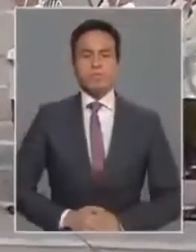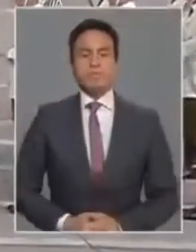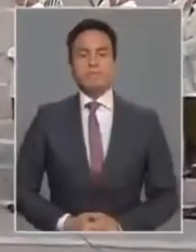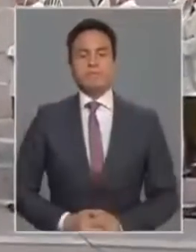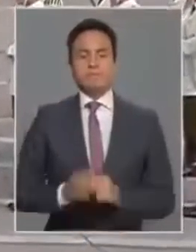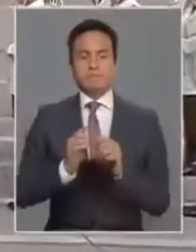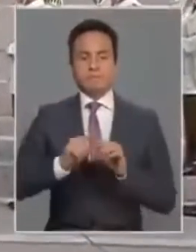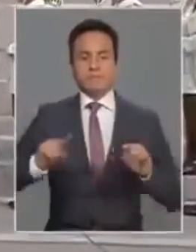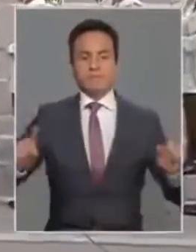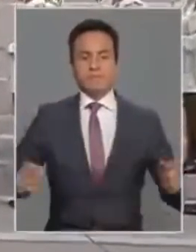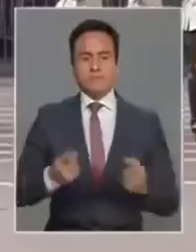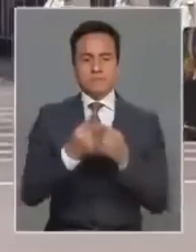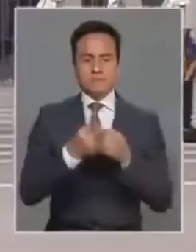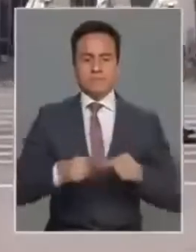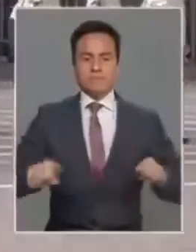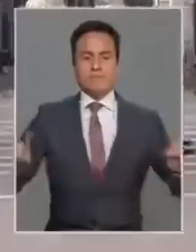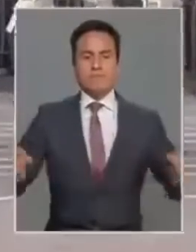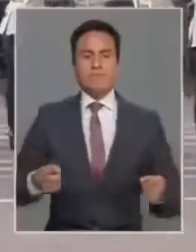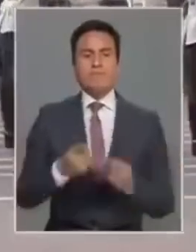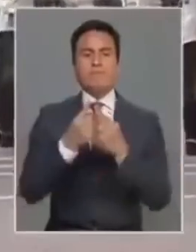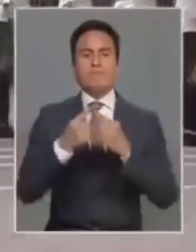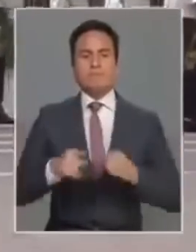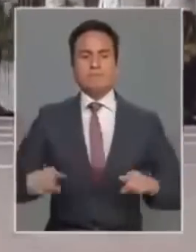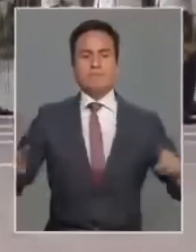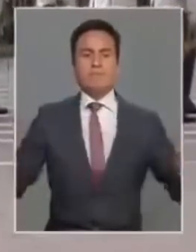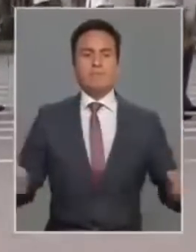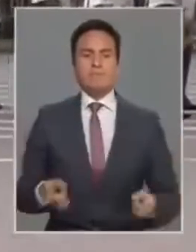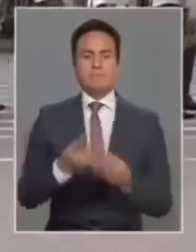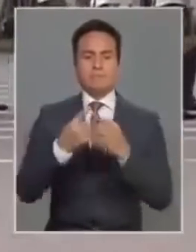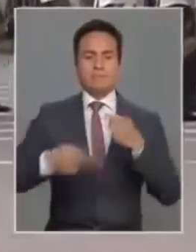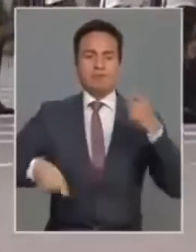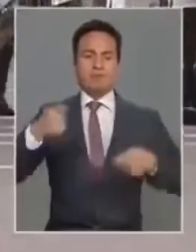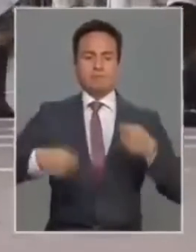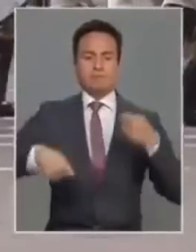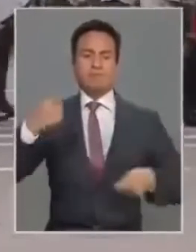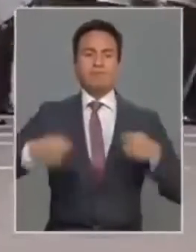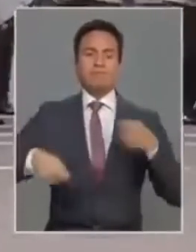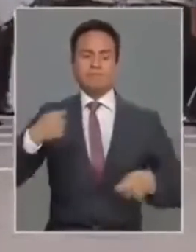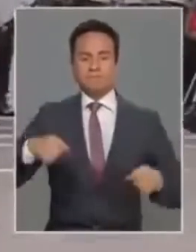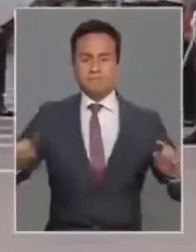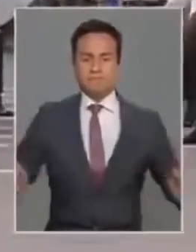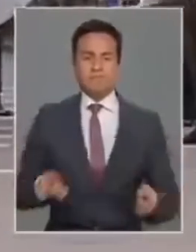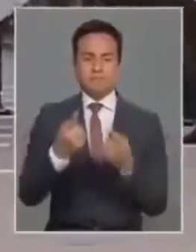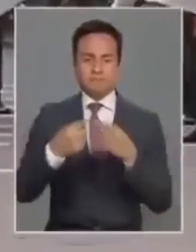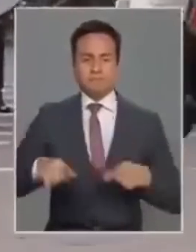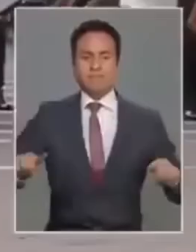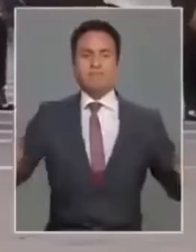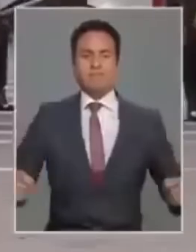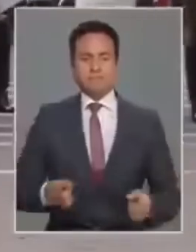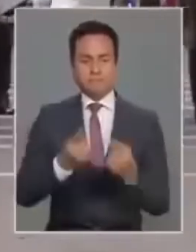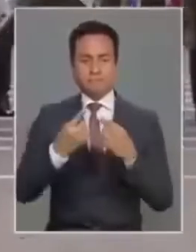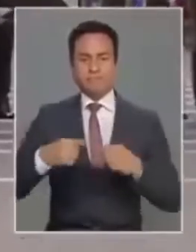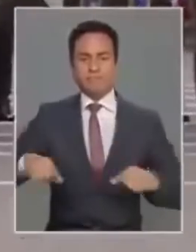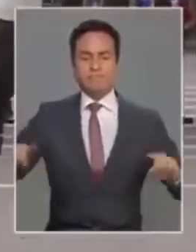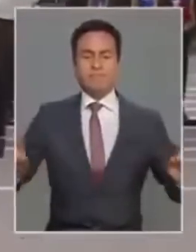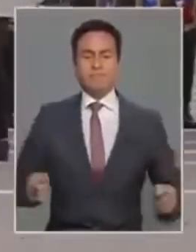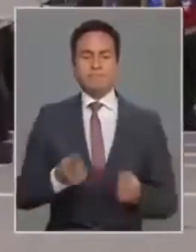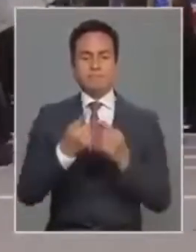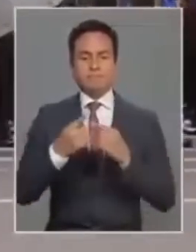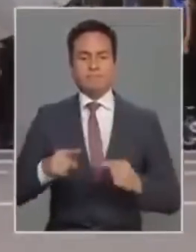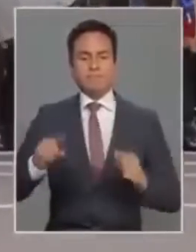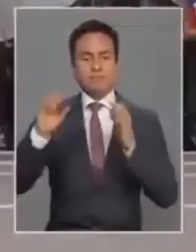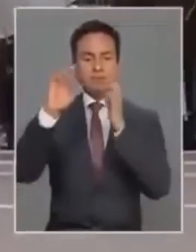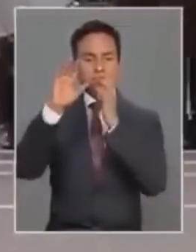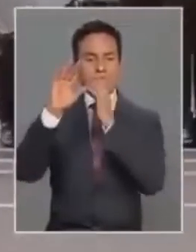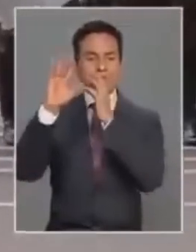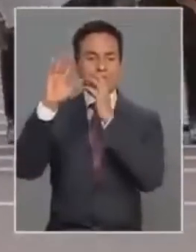venda en los ojos, ellos ya sabrían por dónde ir, sí. Ya sabrían en qué momento girar, ya sabrían en qué momento tocar, en qué momento no, en qué